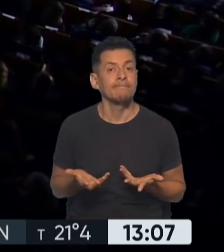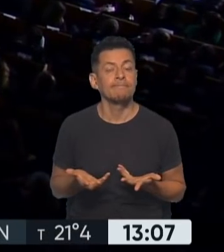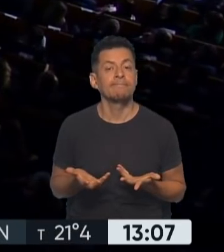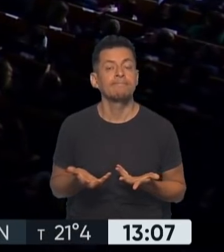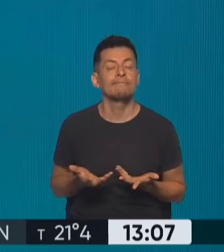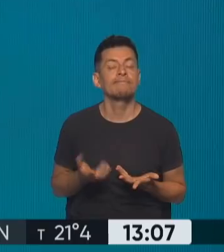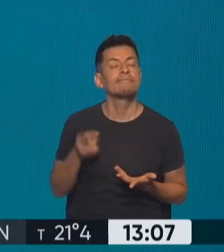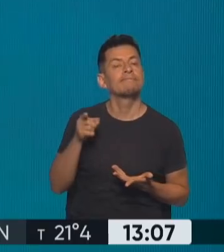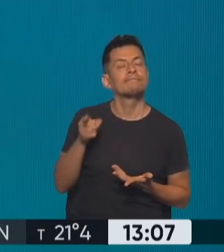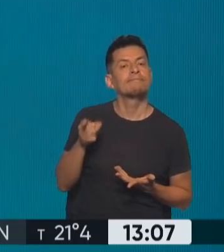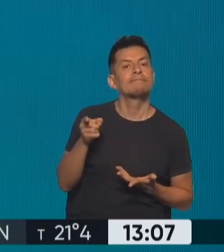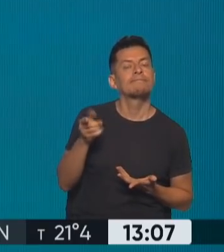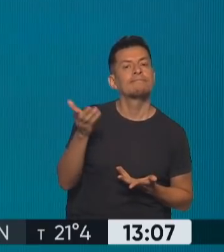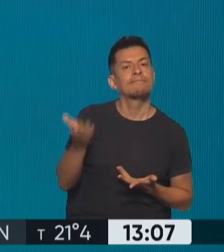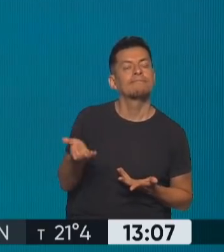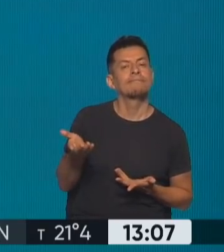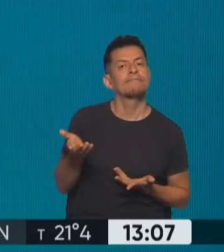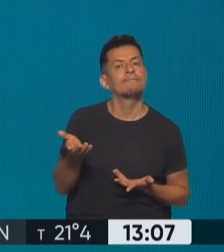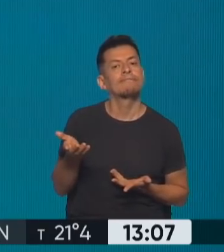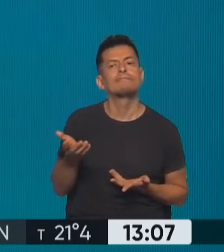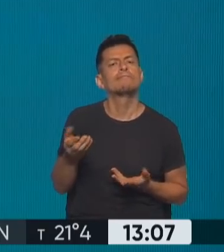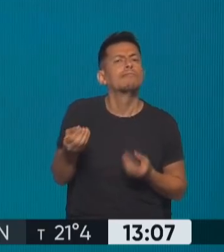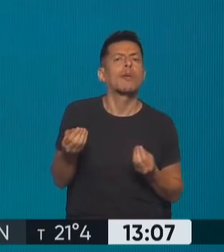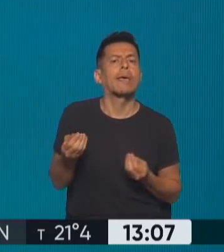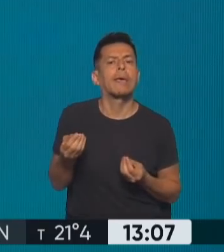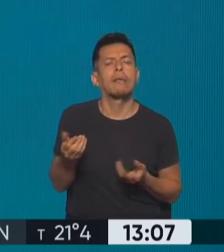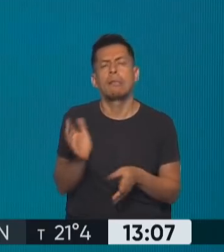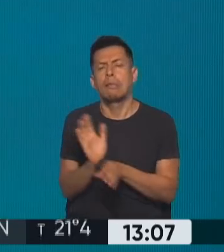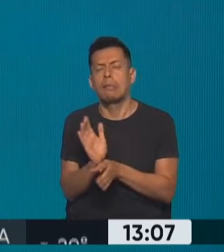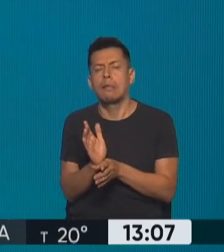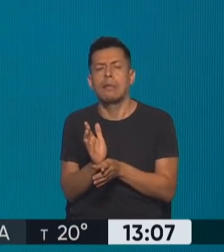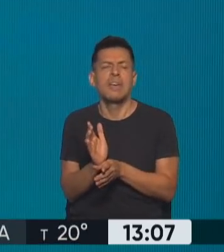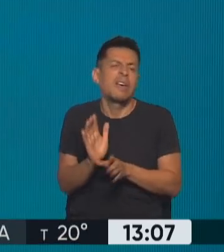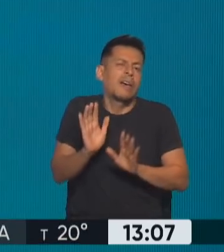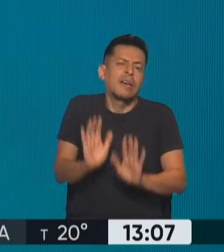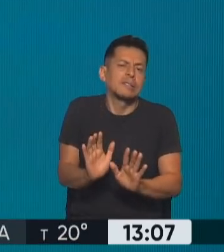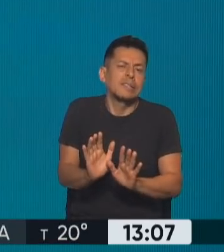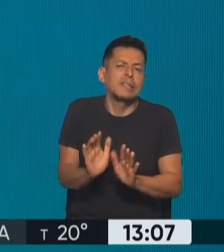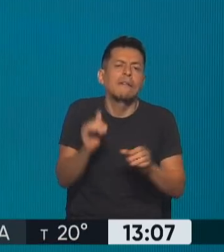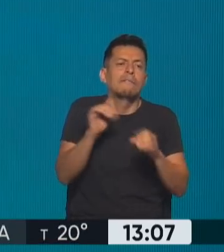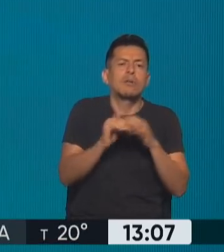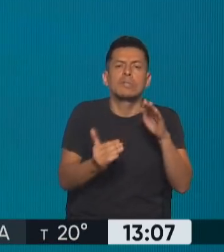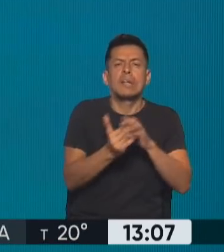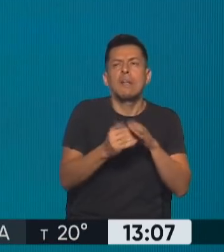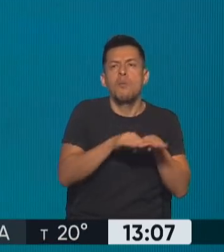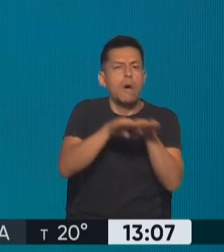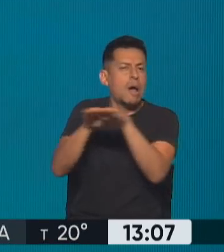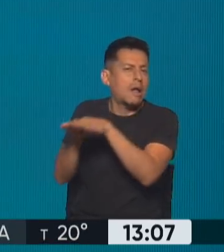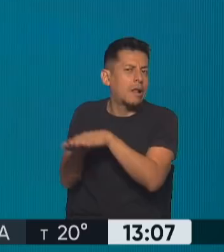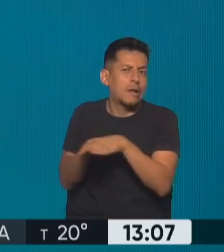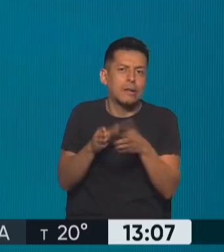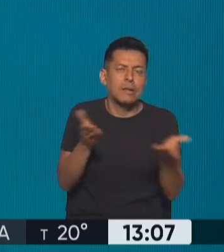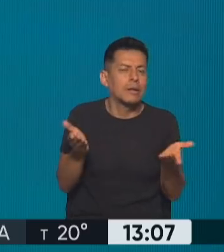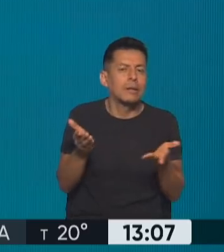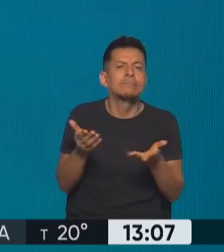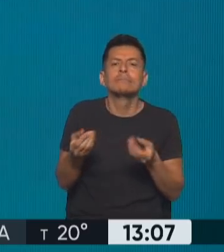Que había sido por operaciones muy corrientes de todos los bancos centrales, de